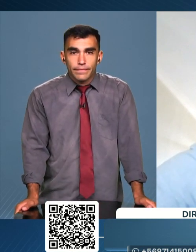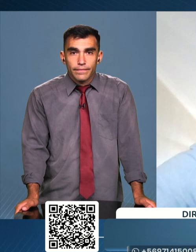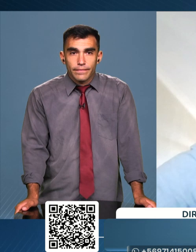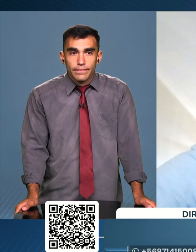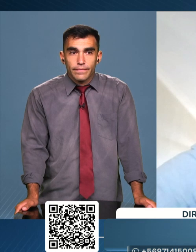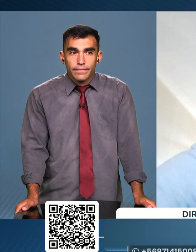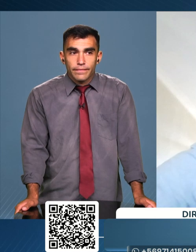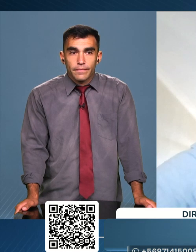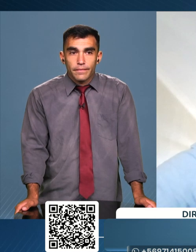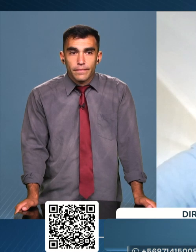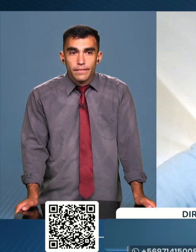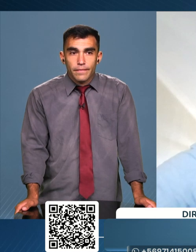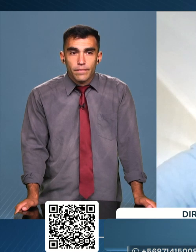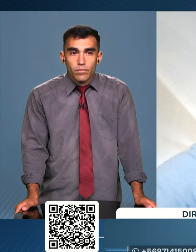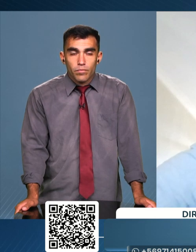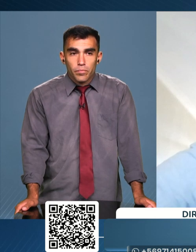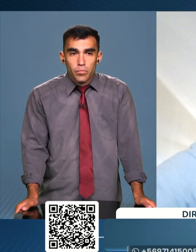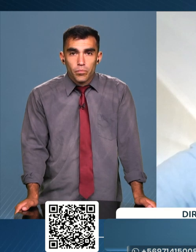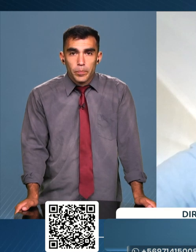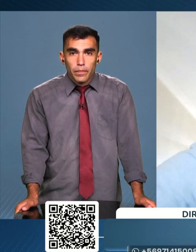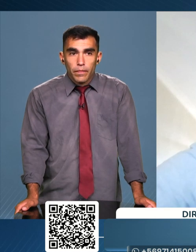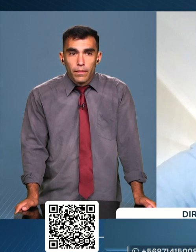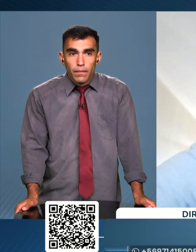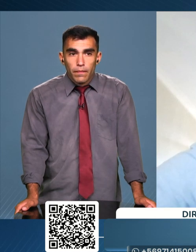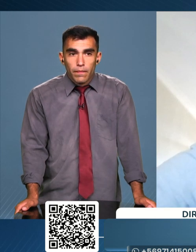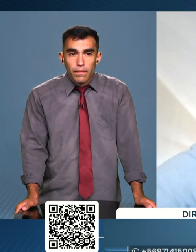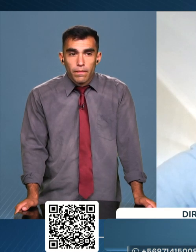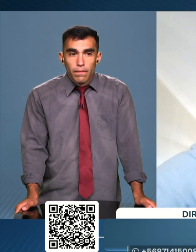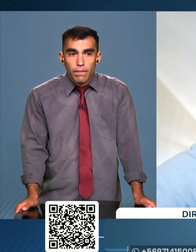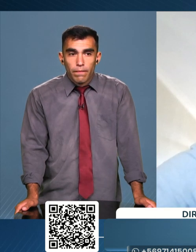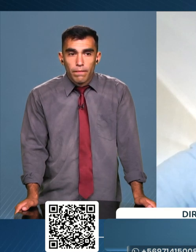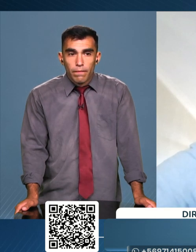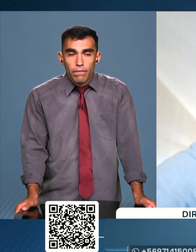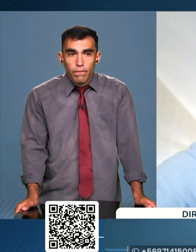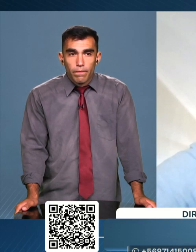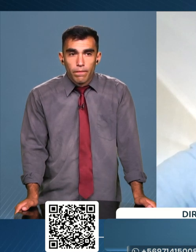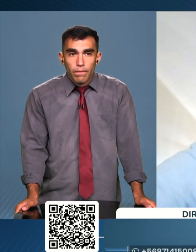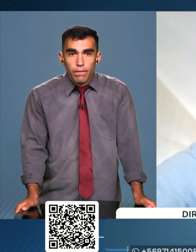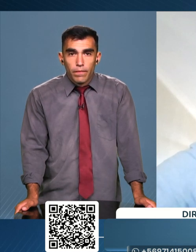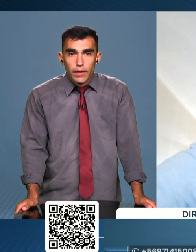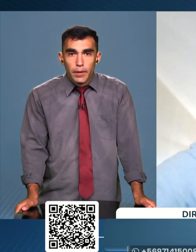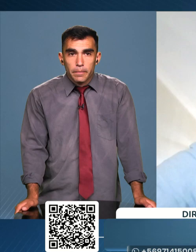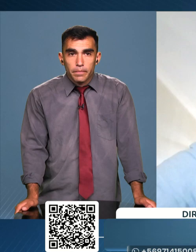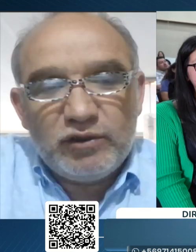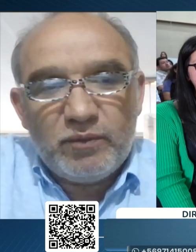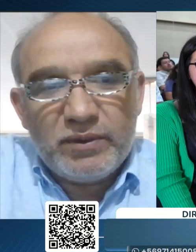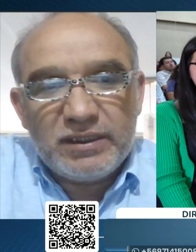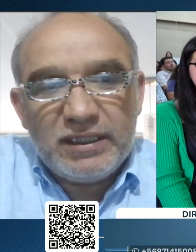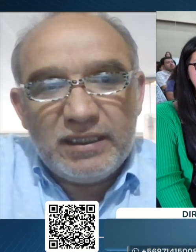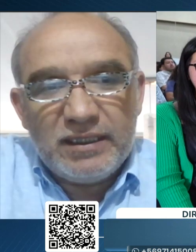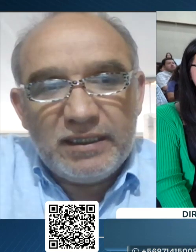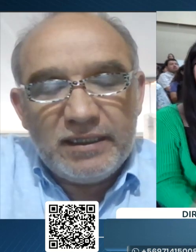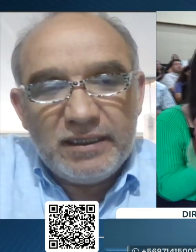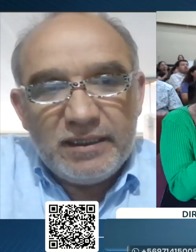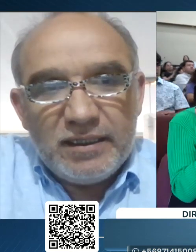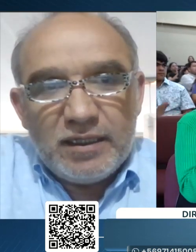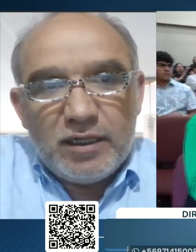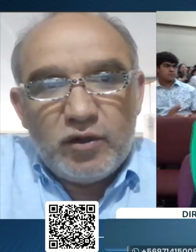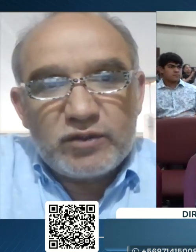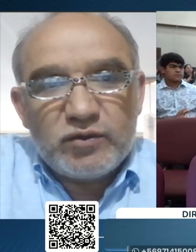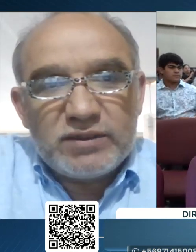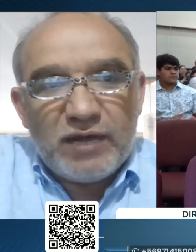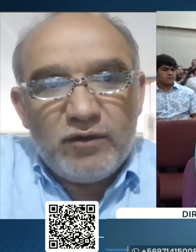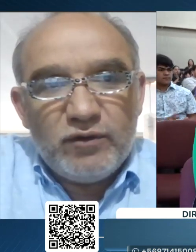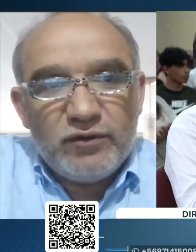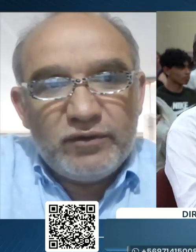Armando Dufay y Alonso Ercilla. Y bueno, hoy día estamos muy contentos porque